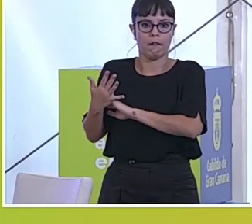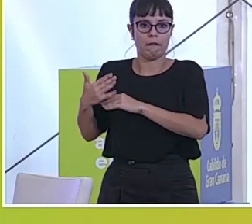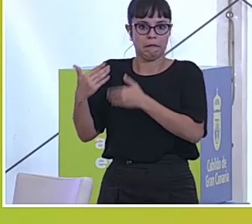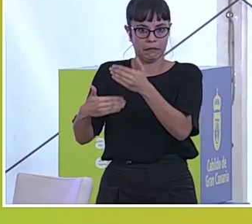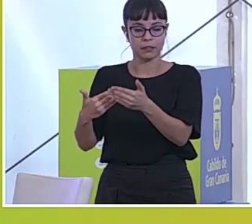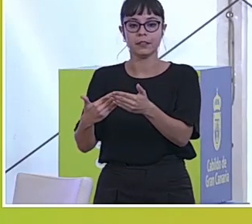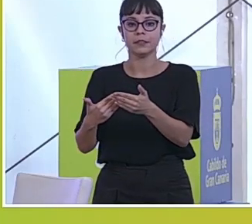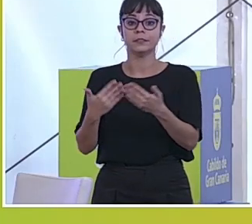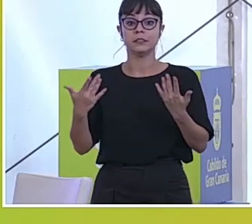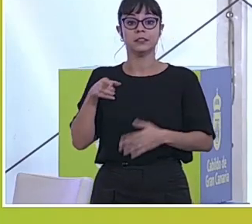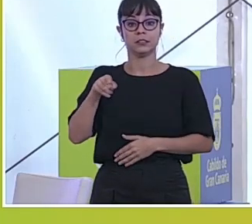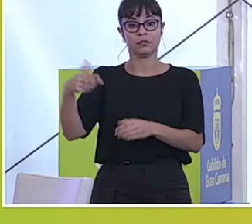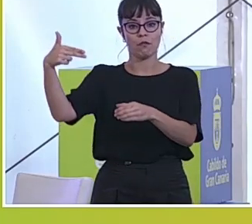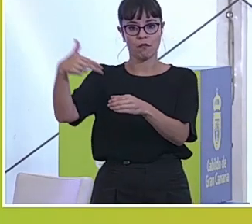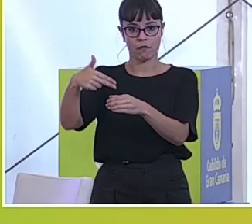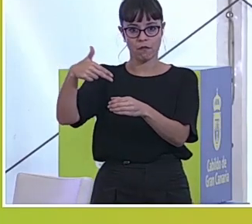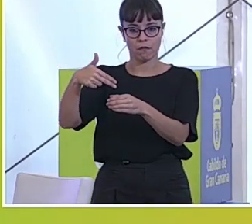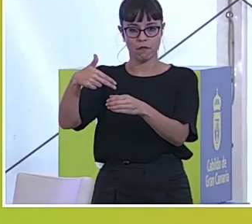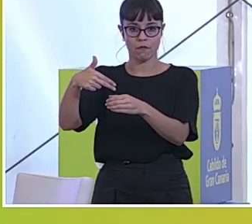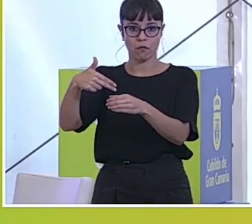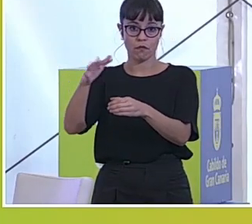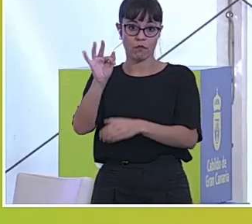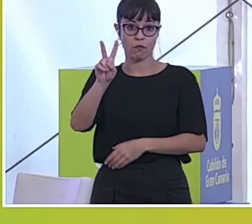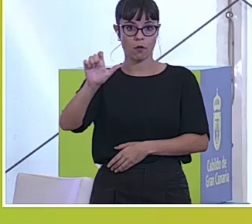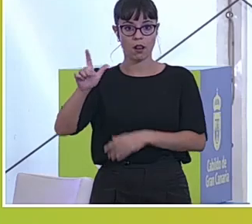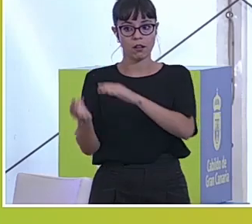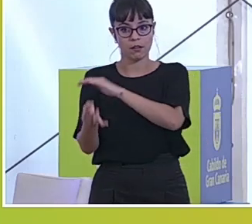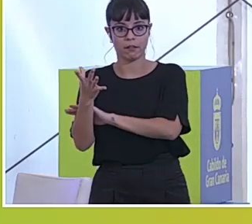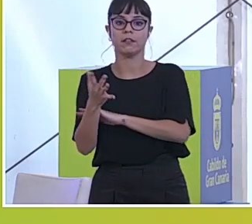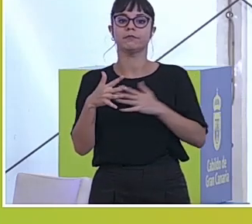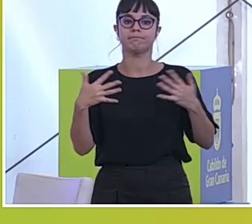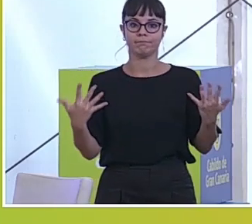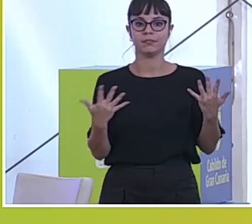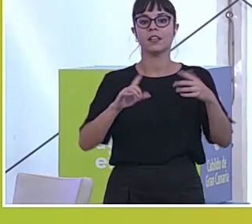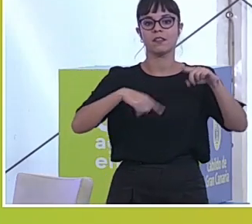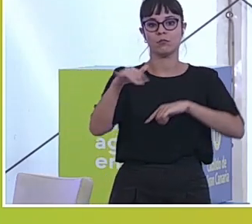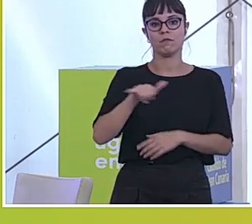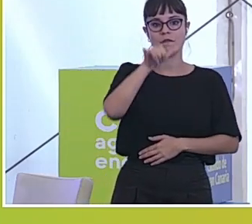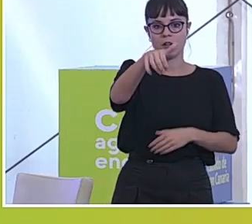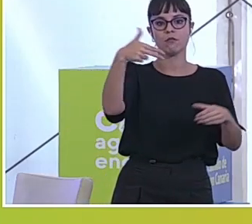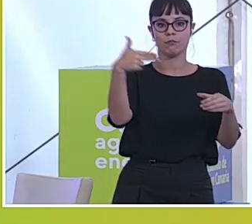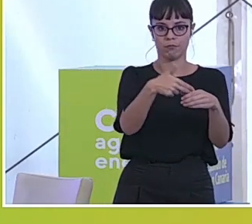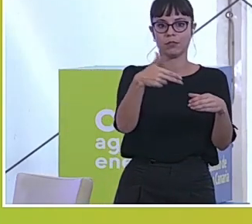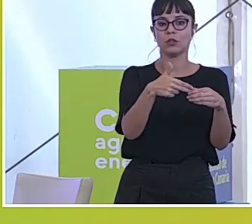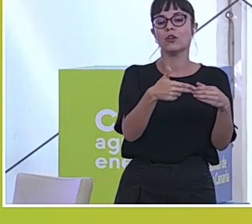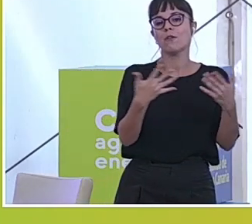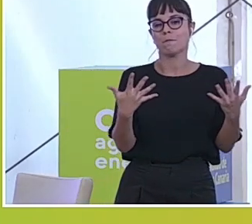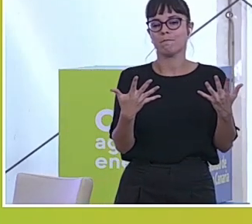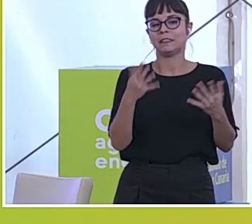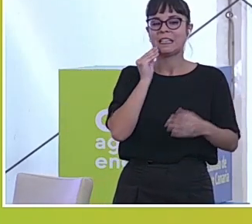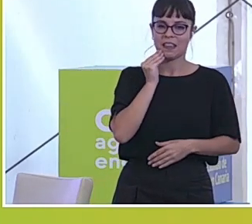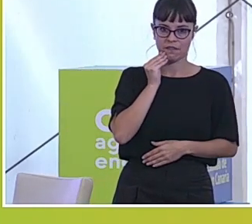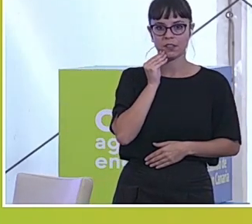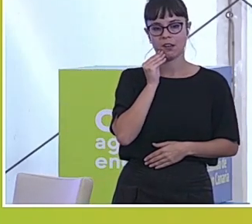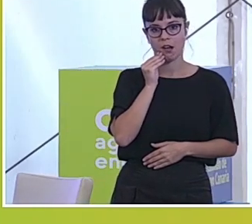producir e-fuel. Y ese e-fuel nos permite producir queroseno sintético, ¿vale? Entonces, digamos que existen fórmulas.